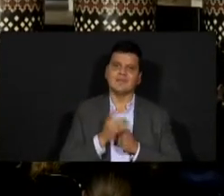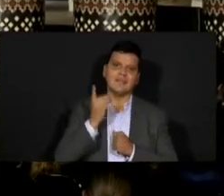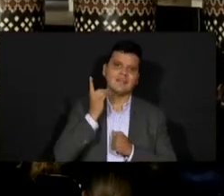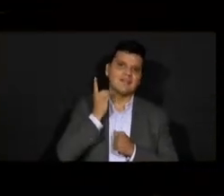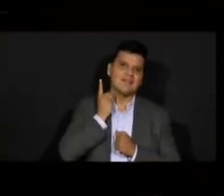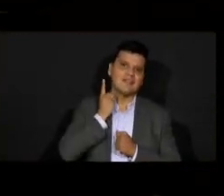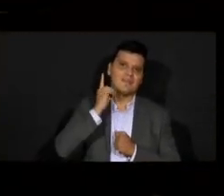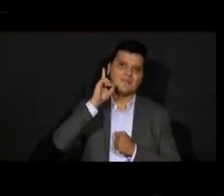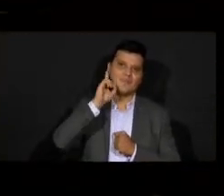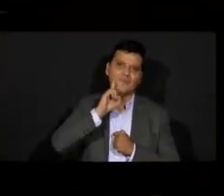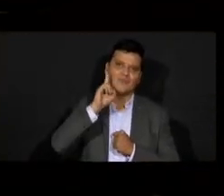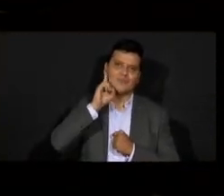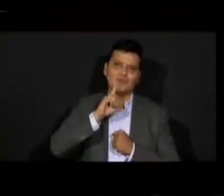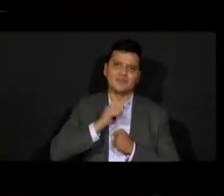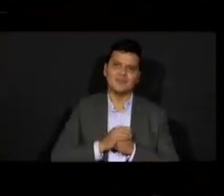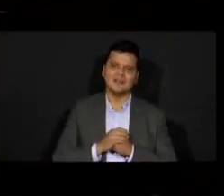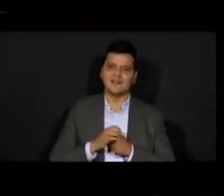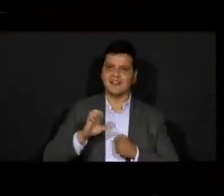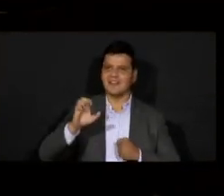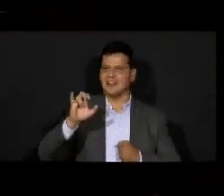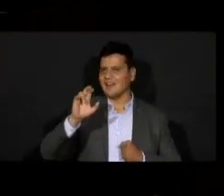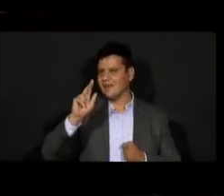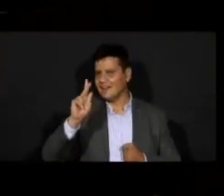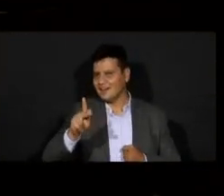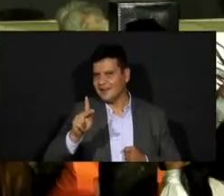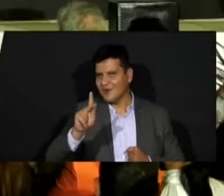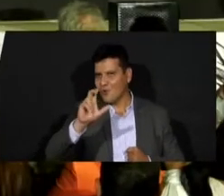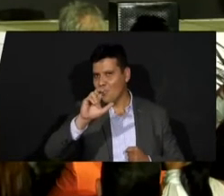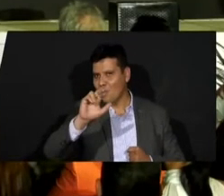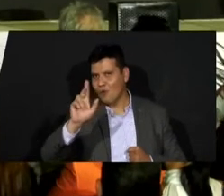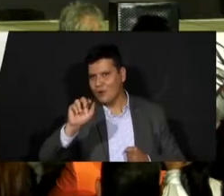Diputado Edín Cuauhtémoc Estrada Sotelo.